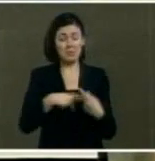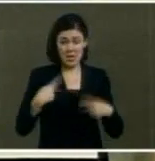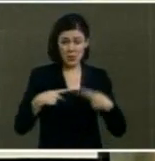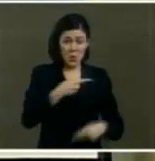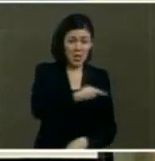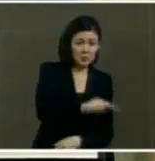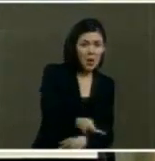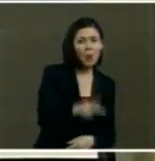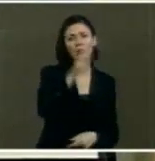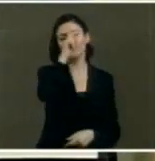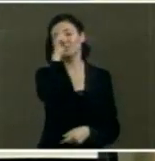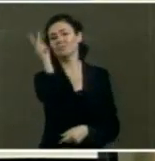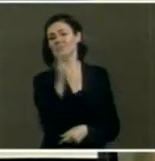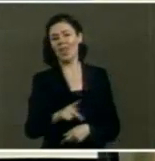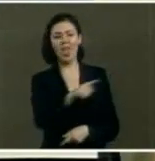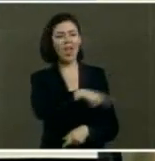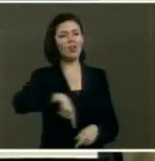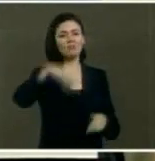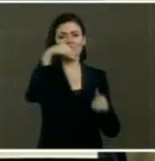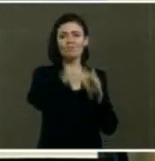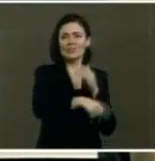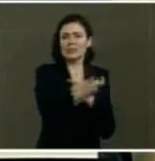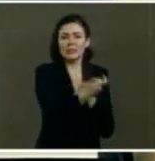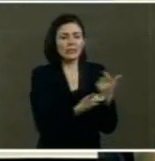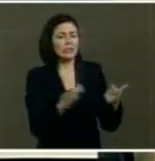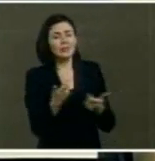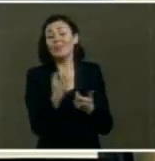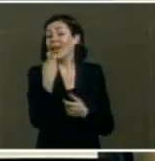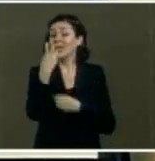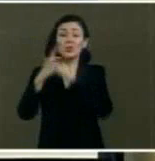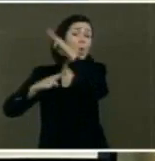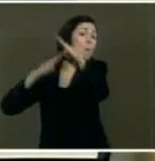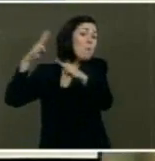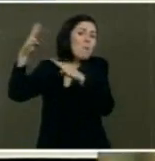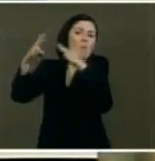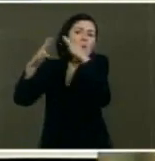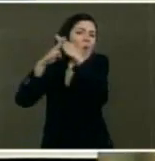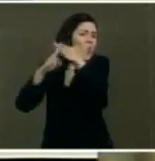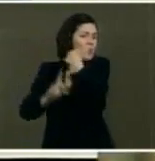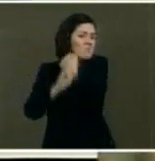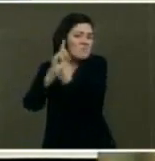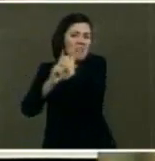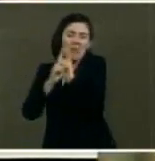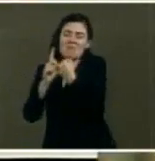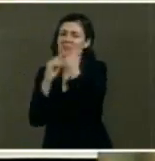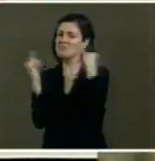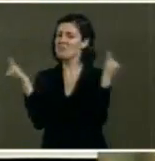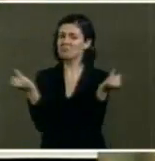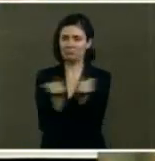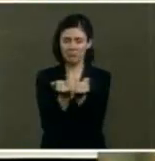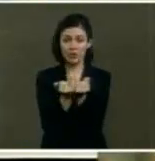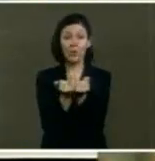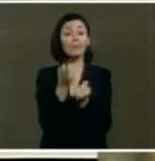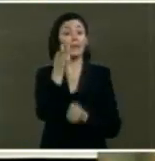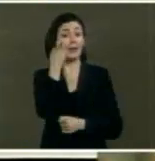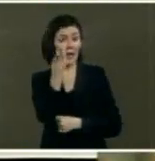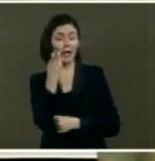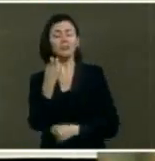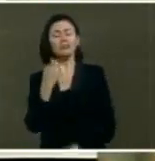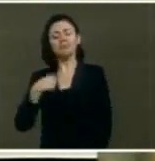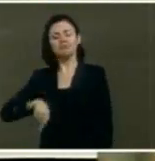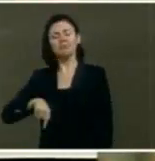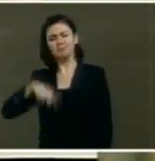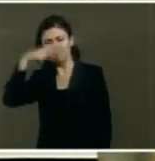más pobres. Eso ocurrió en todo el mundo. Para amortiguar ese impacto, nos propusimos compensar